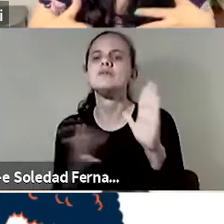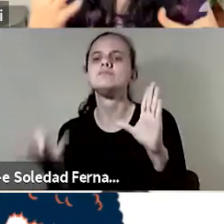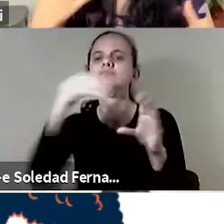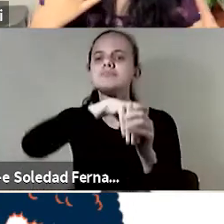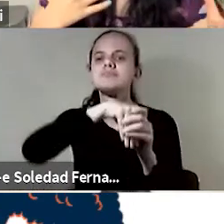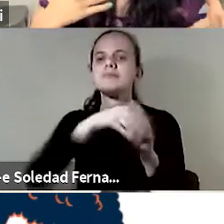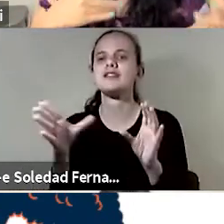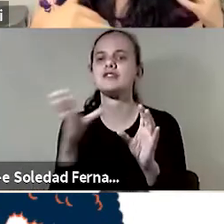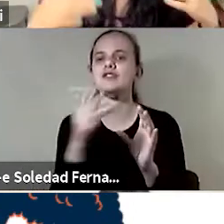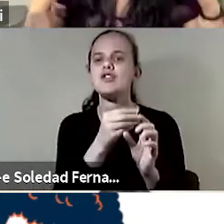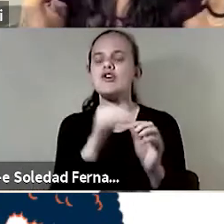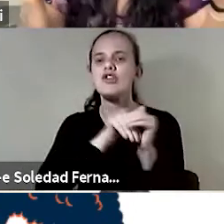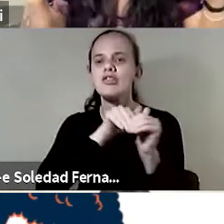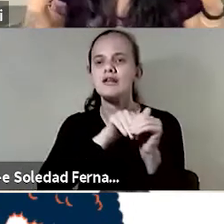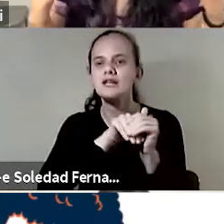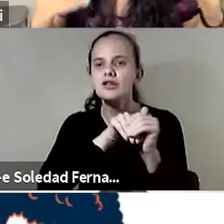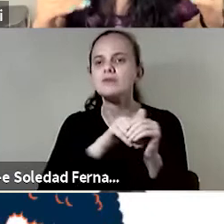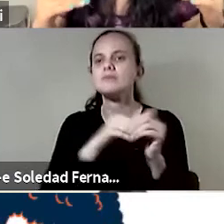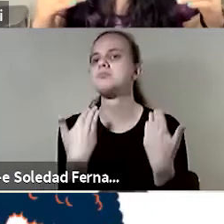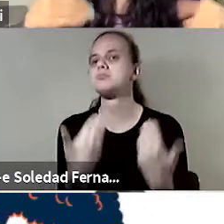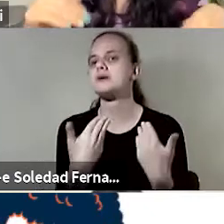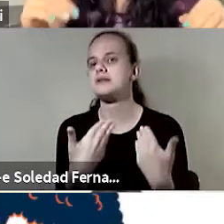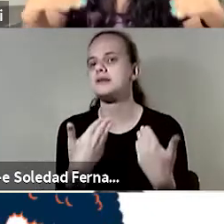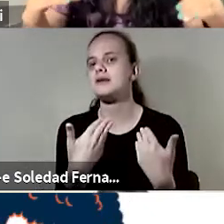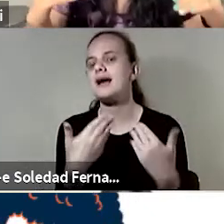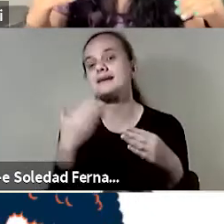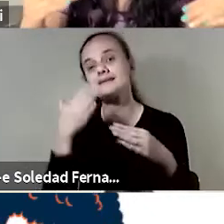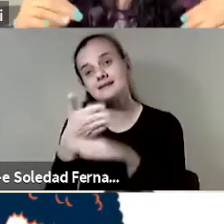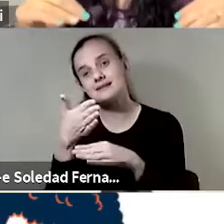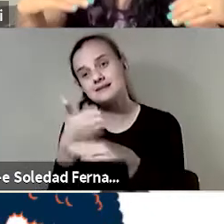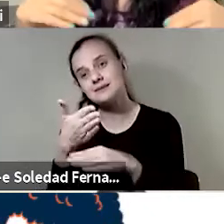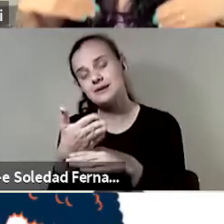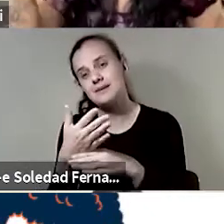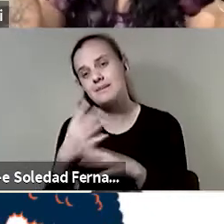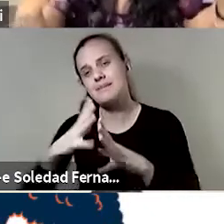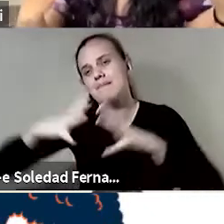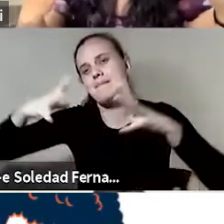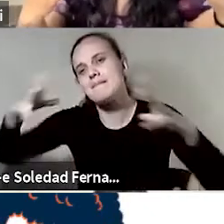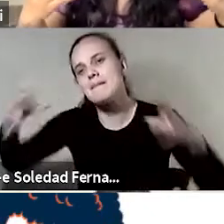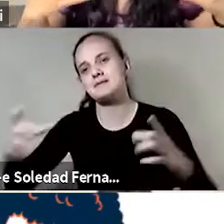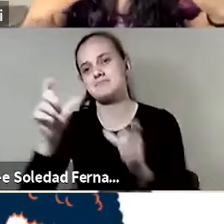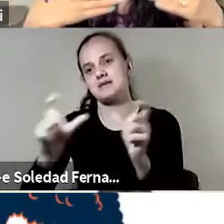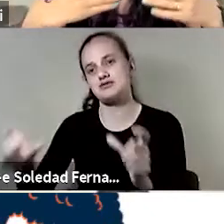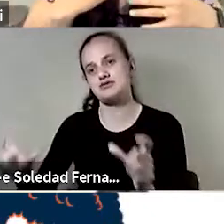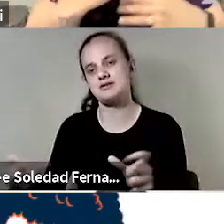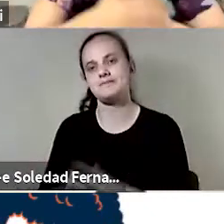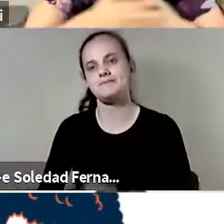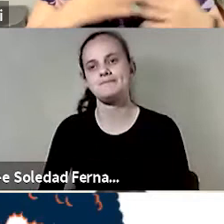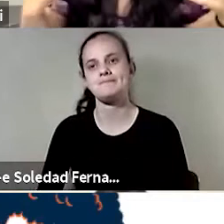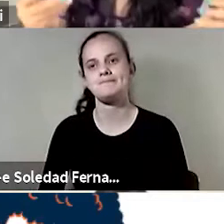Como ellos crean lineamientos que lo que hacen es hacer que el contenido